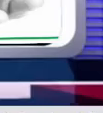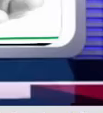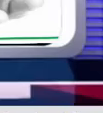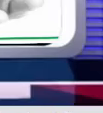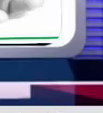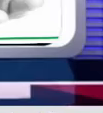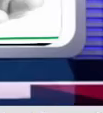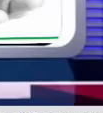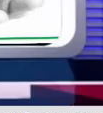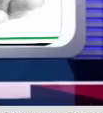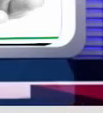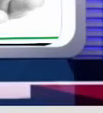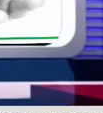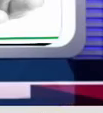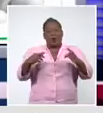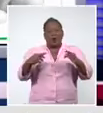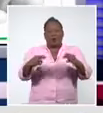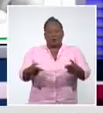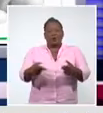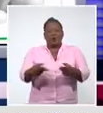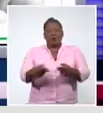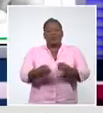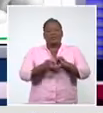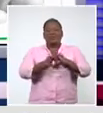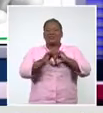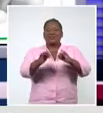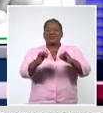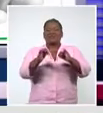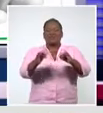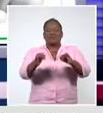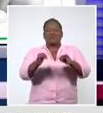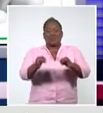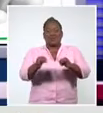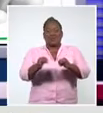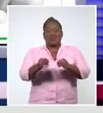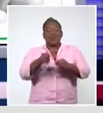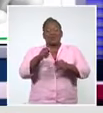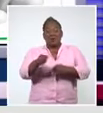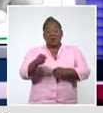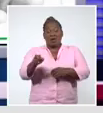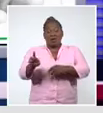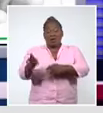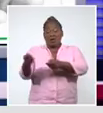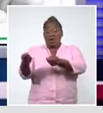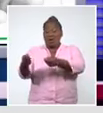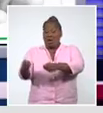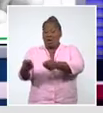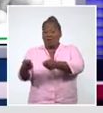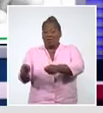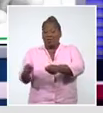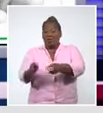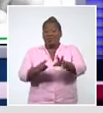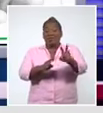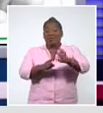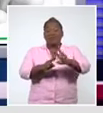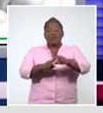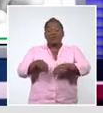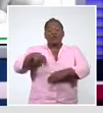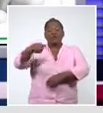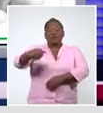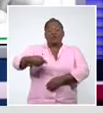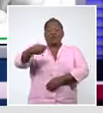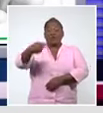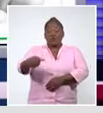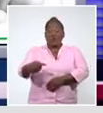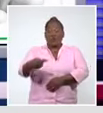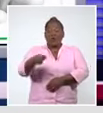Bueno, volvemos a esta conferencia de prensa que transmite el sistema de la radio y la televisión cubana cada día a las 9 en punto de